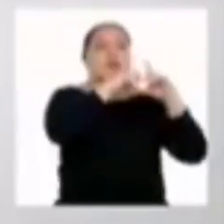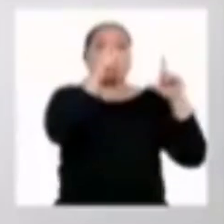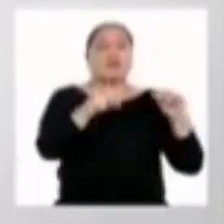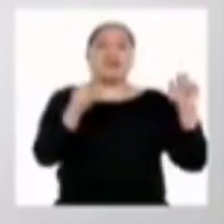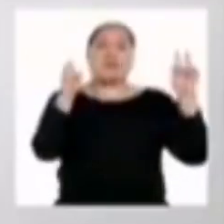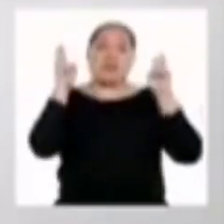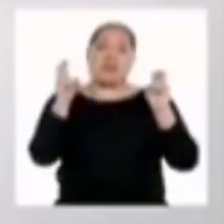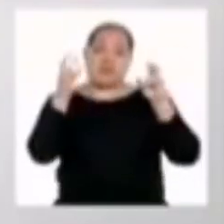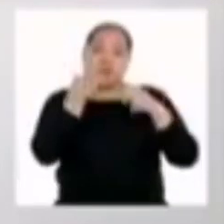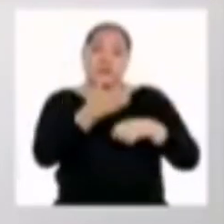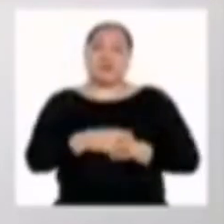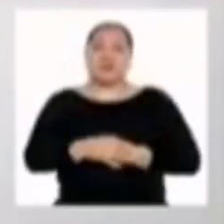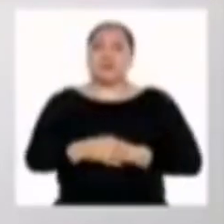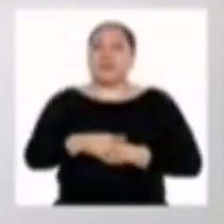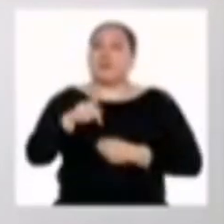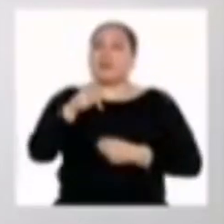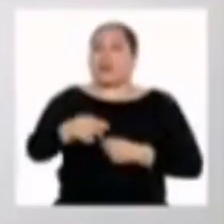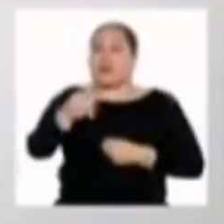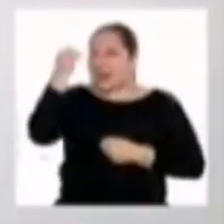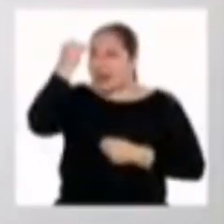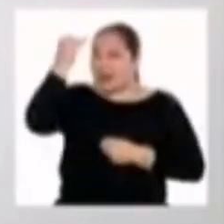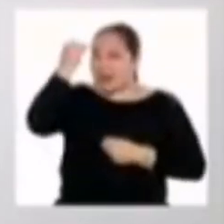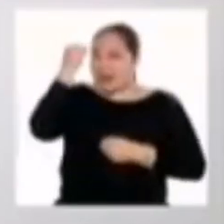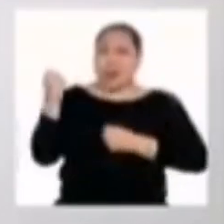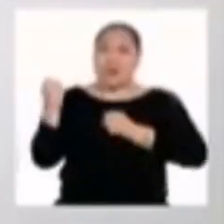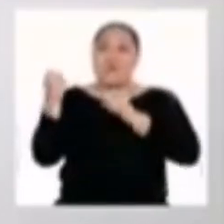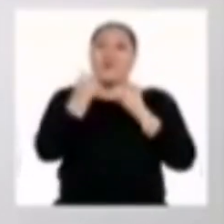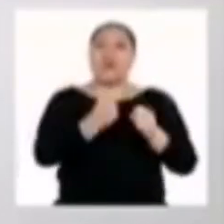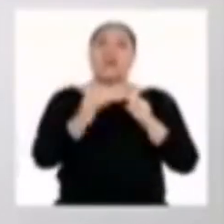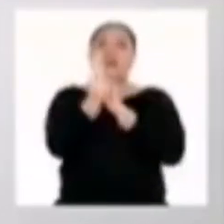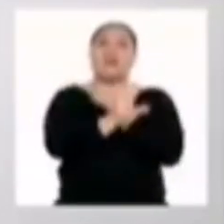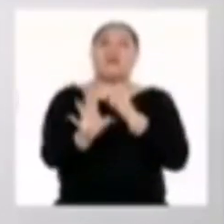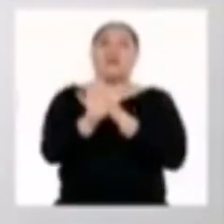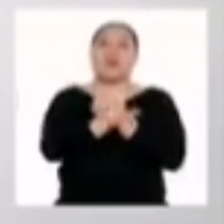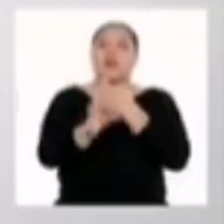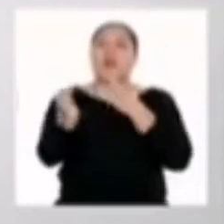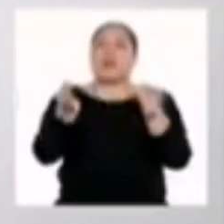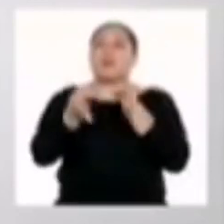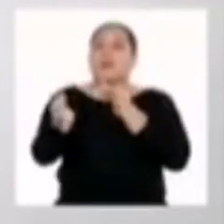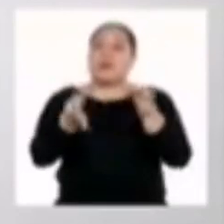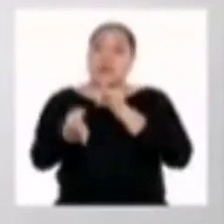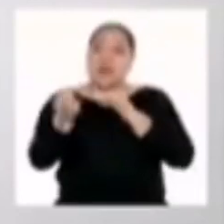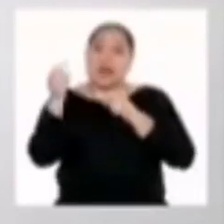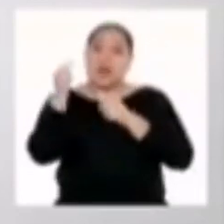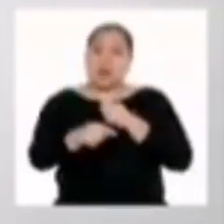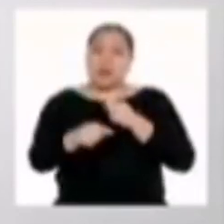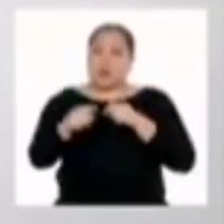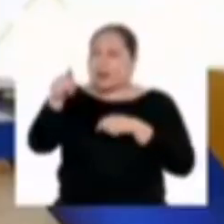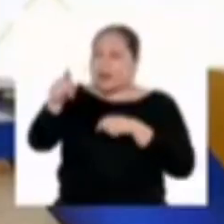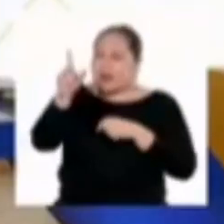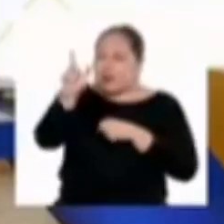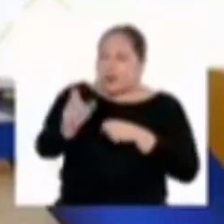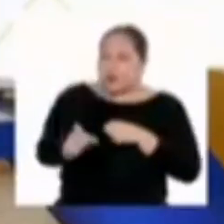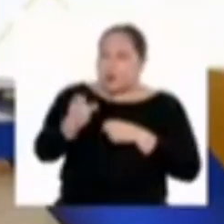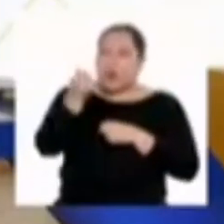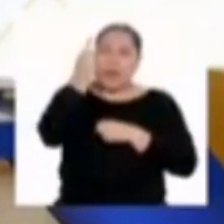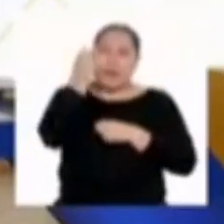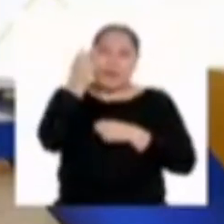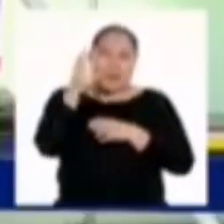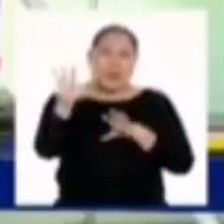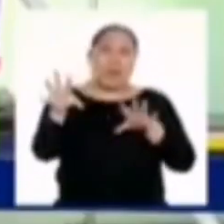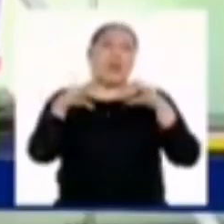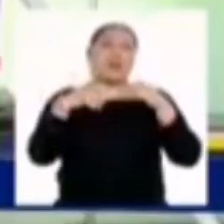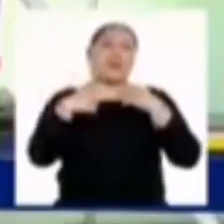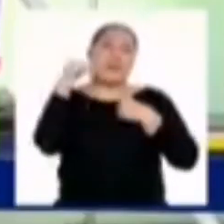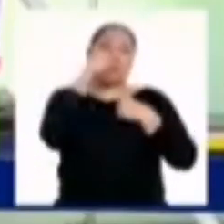texto. Es decir, la postura que se defiende mediante argumentos para persuadir al lector.